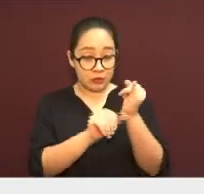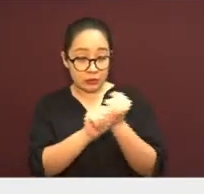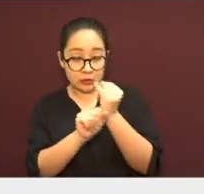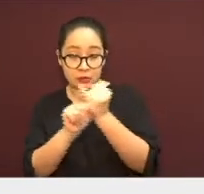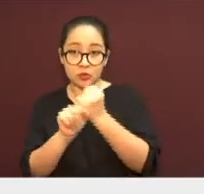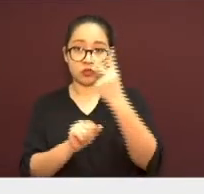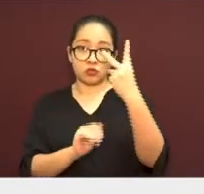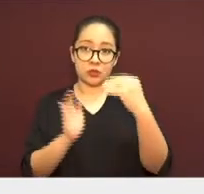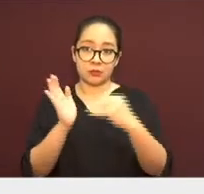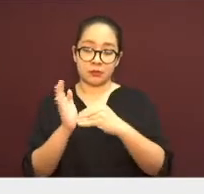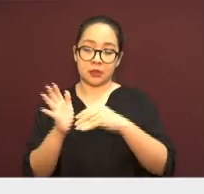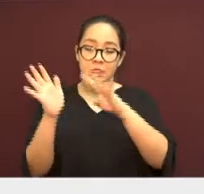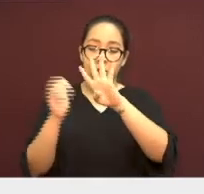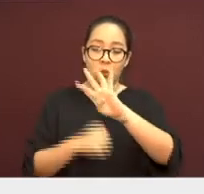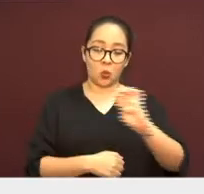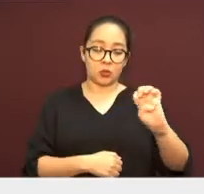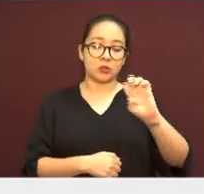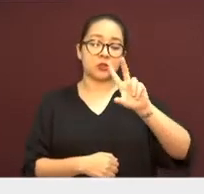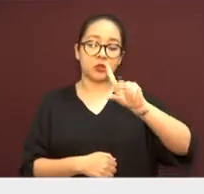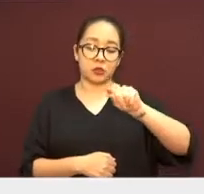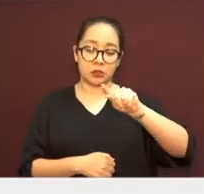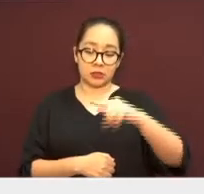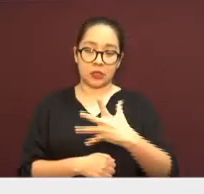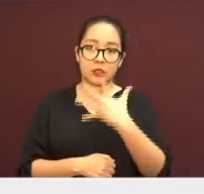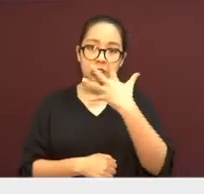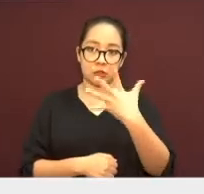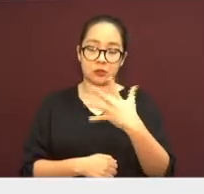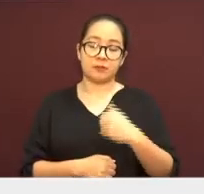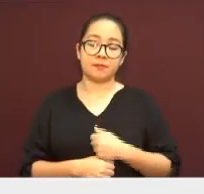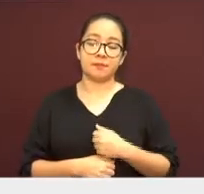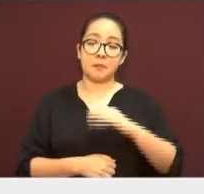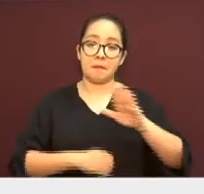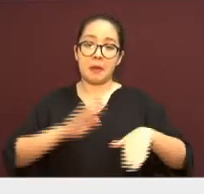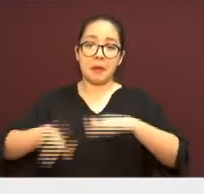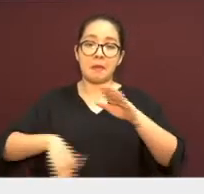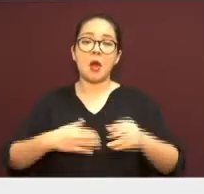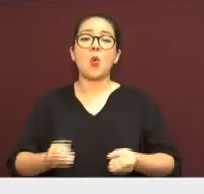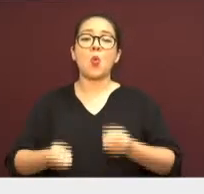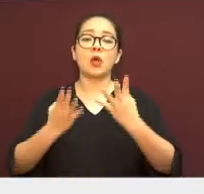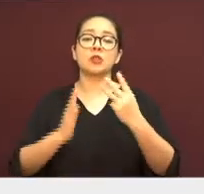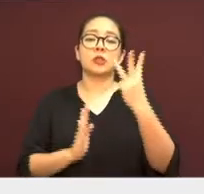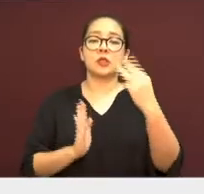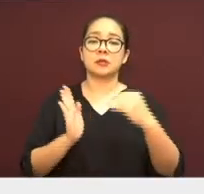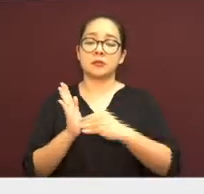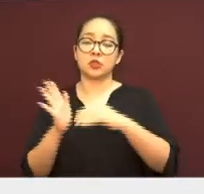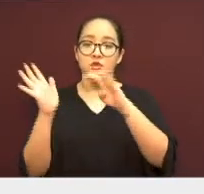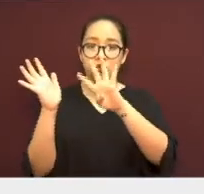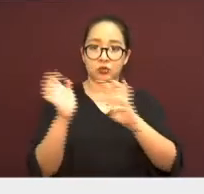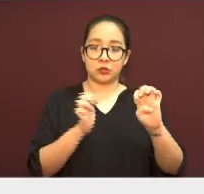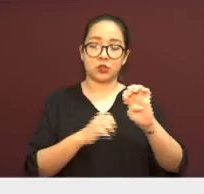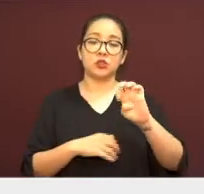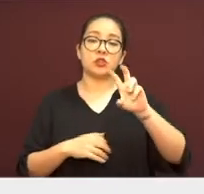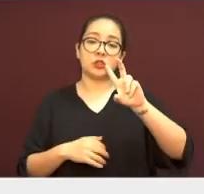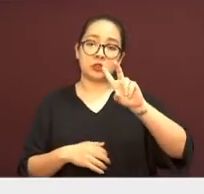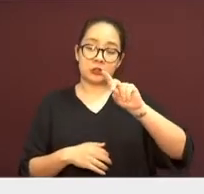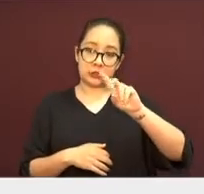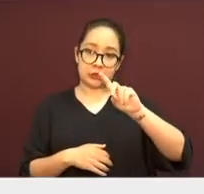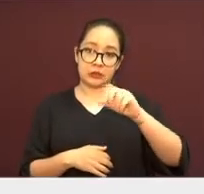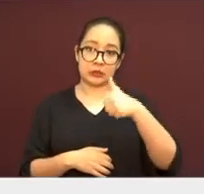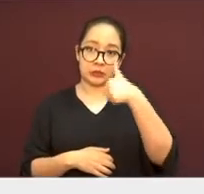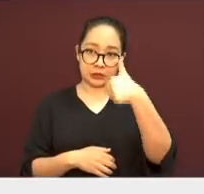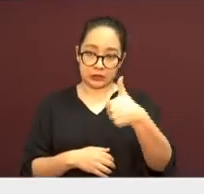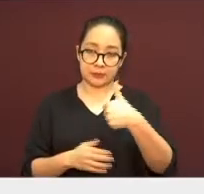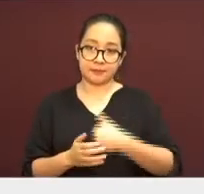mil 475 y han fallecido tres mil 936 pacientes de